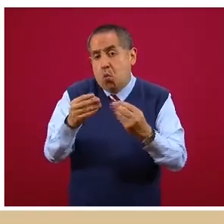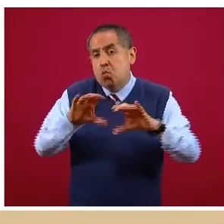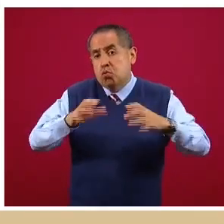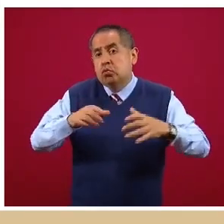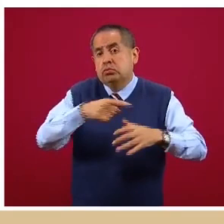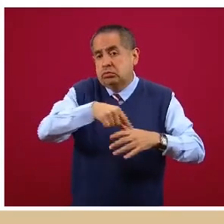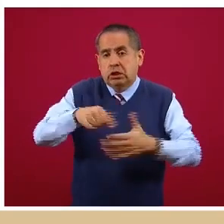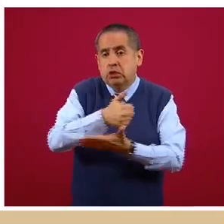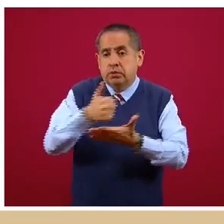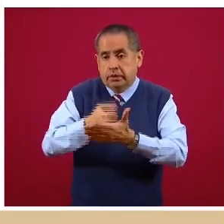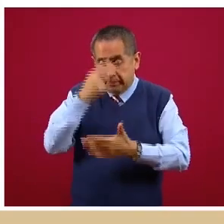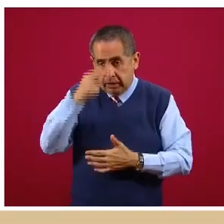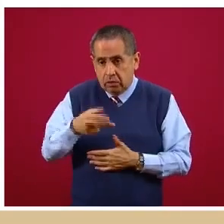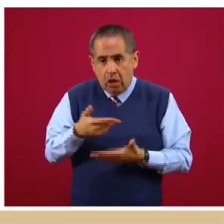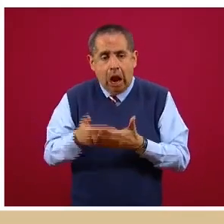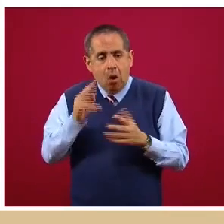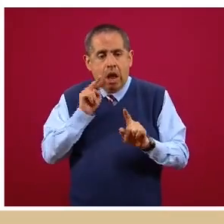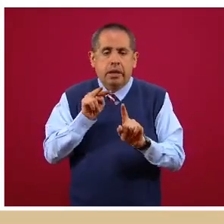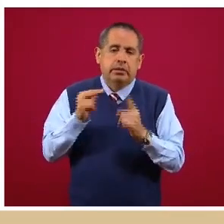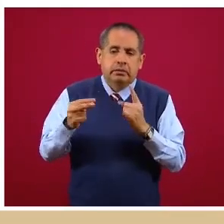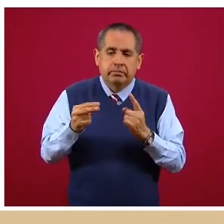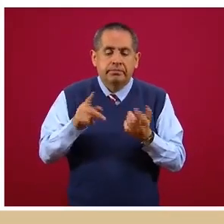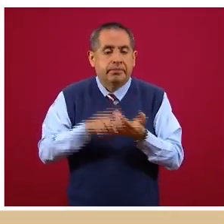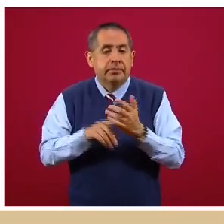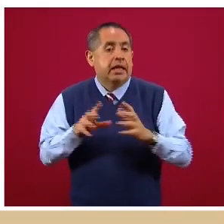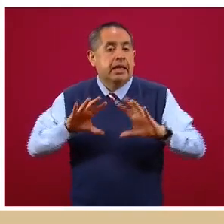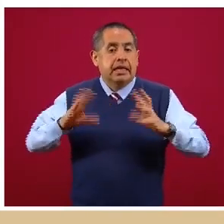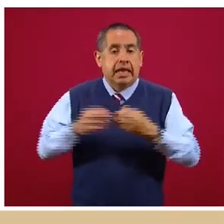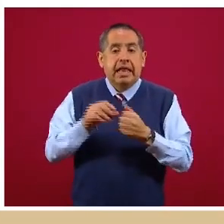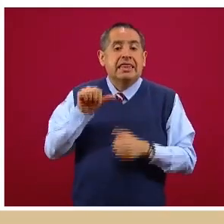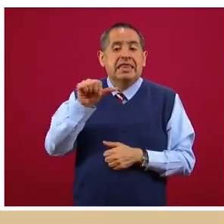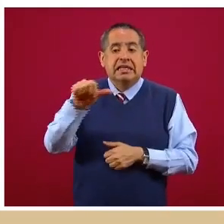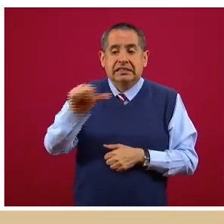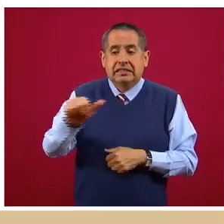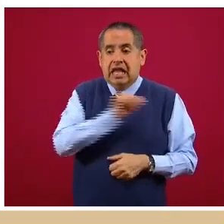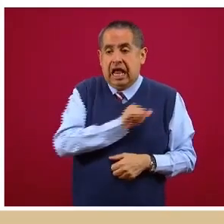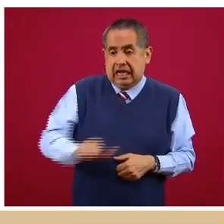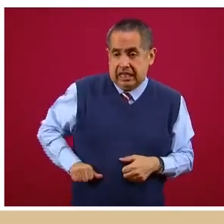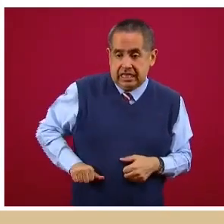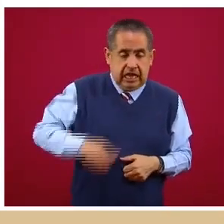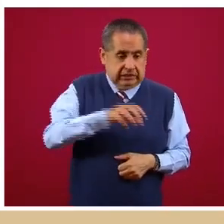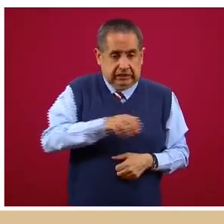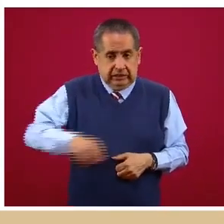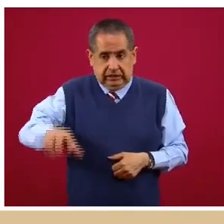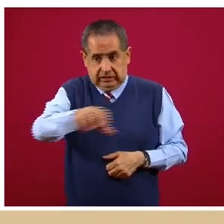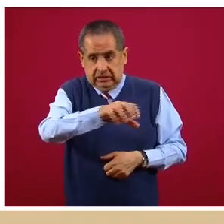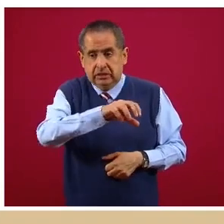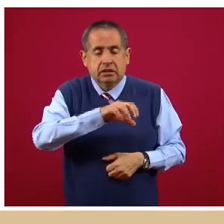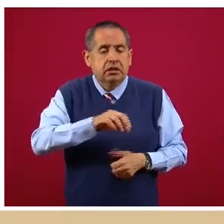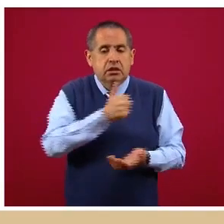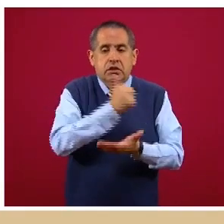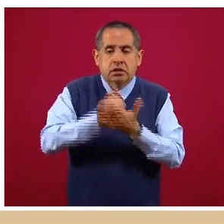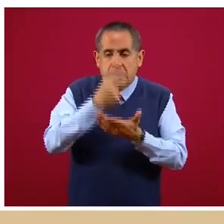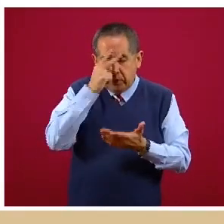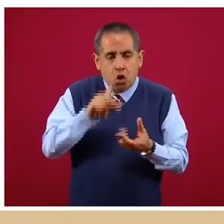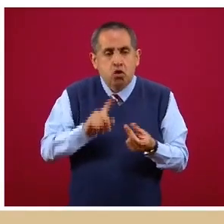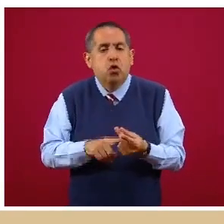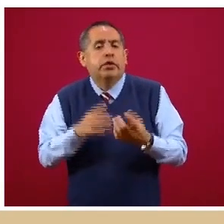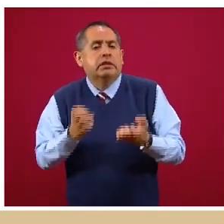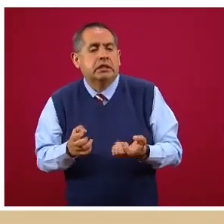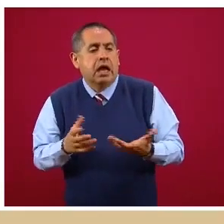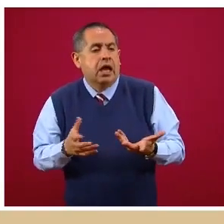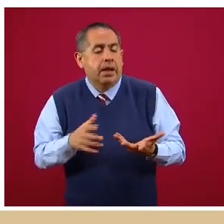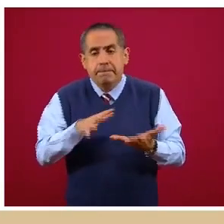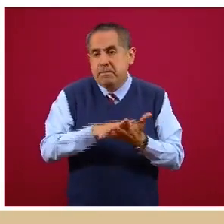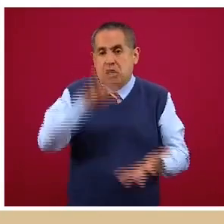este momento lo presentamos con un enfoque las 16 alcaldías de la Ciudad de México para situar dónde se encuentra